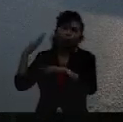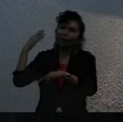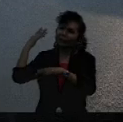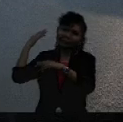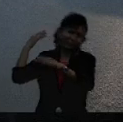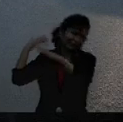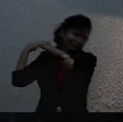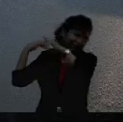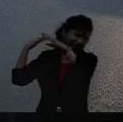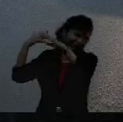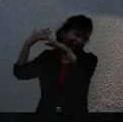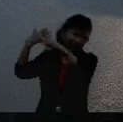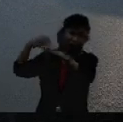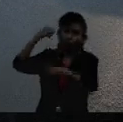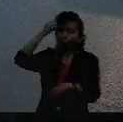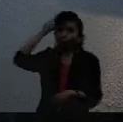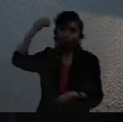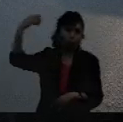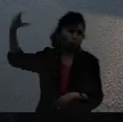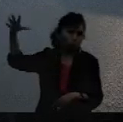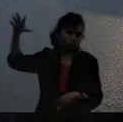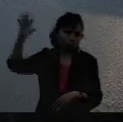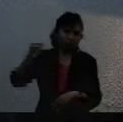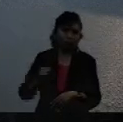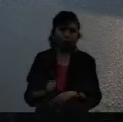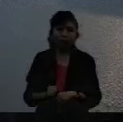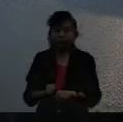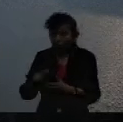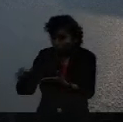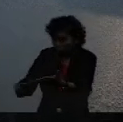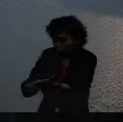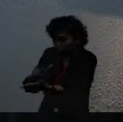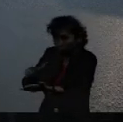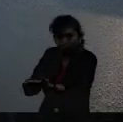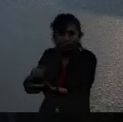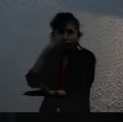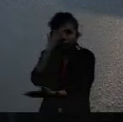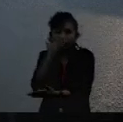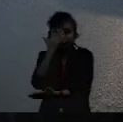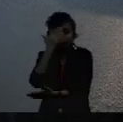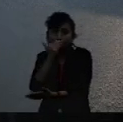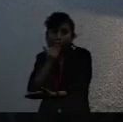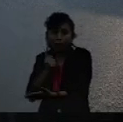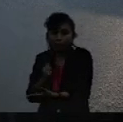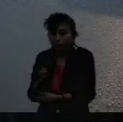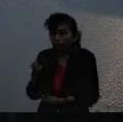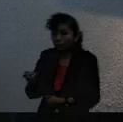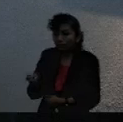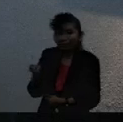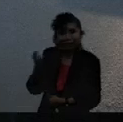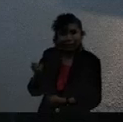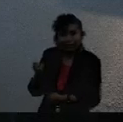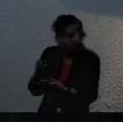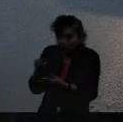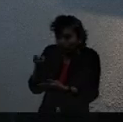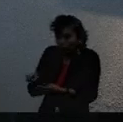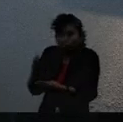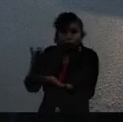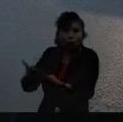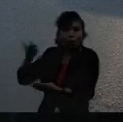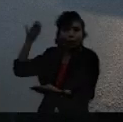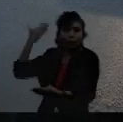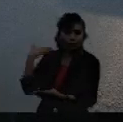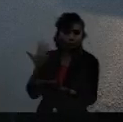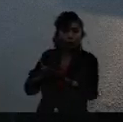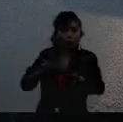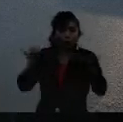ahí olvidada las zonas mayas que son nuestro pasado nuestro presente